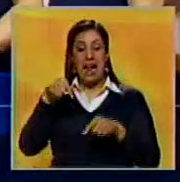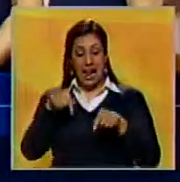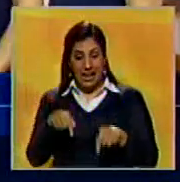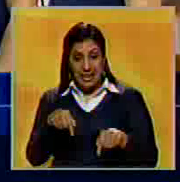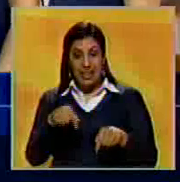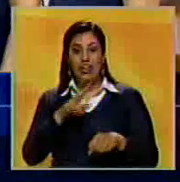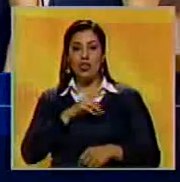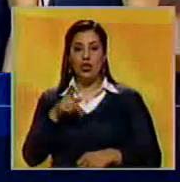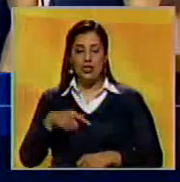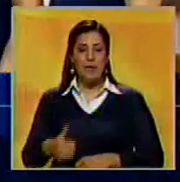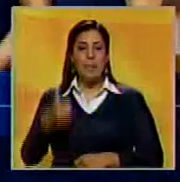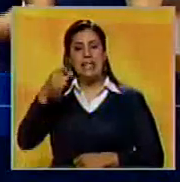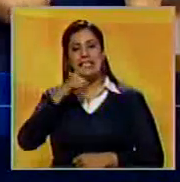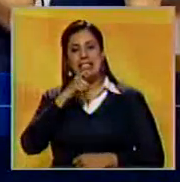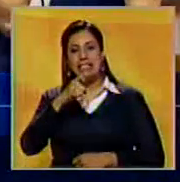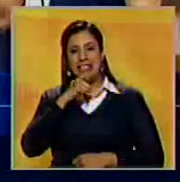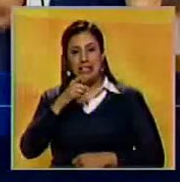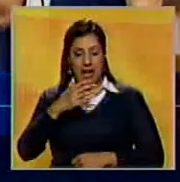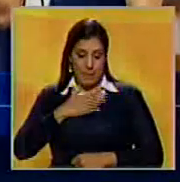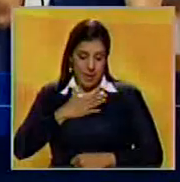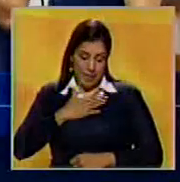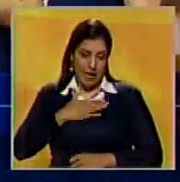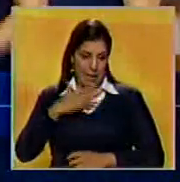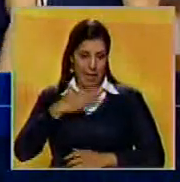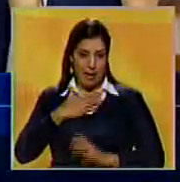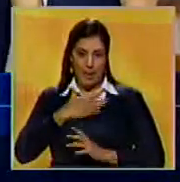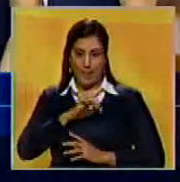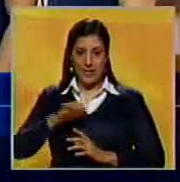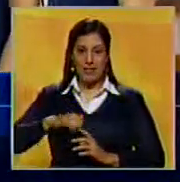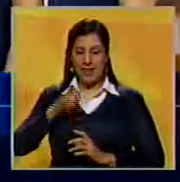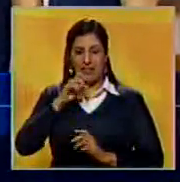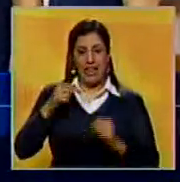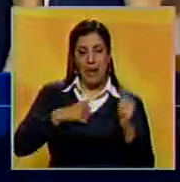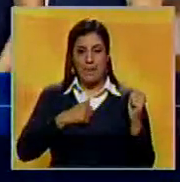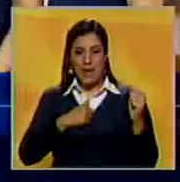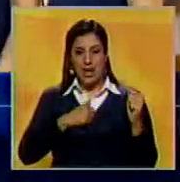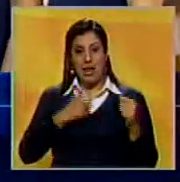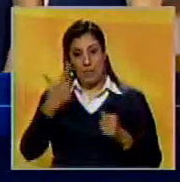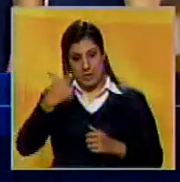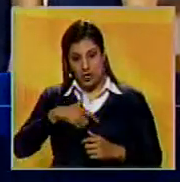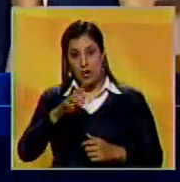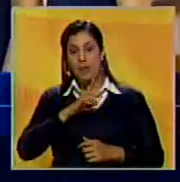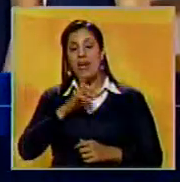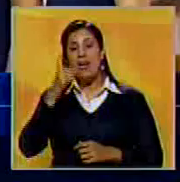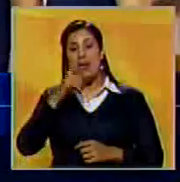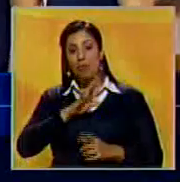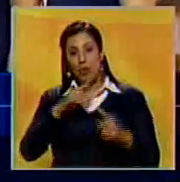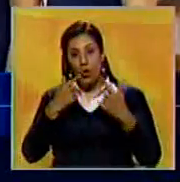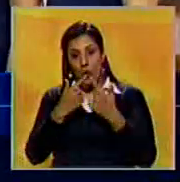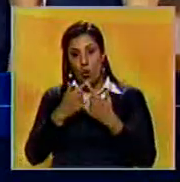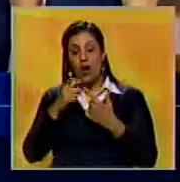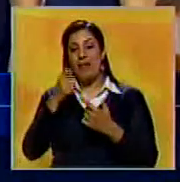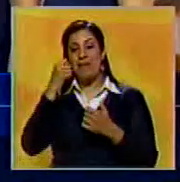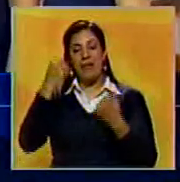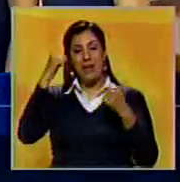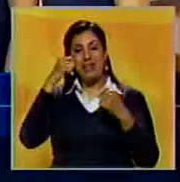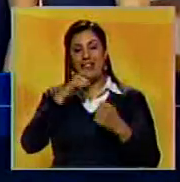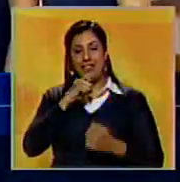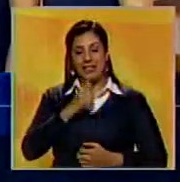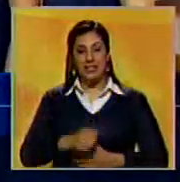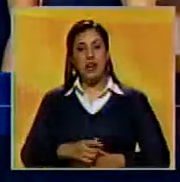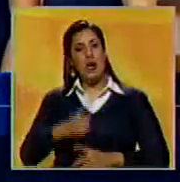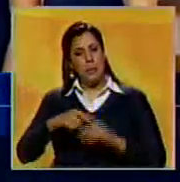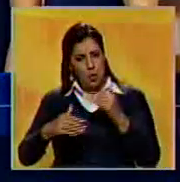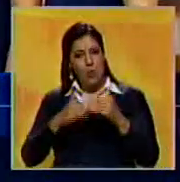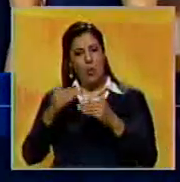aquí creo que ha sido lo más difícil para mí, lo de baile. Personalmente, la clase de baile me cuesta muchísimo,